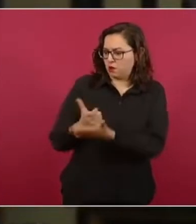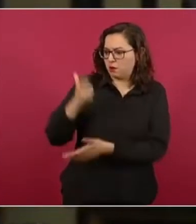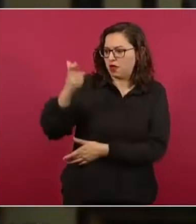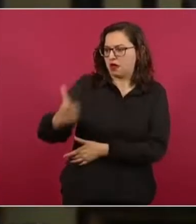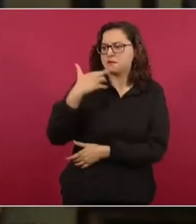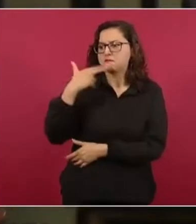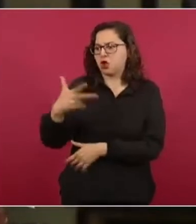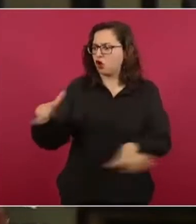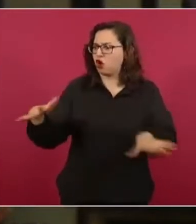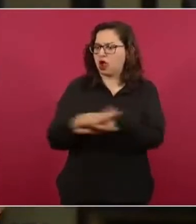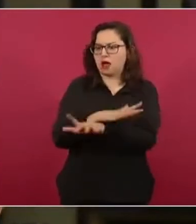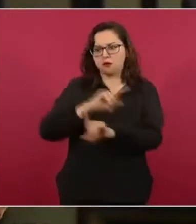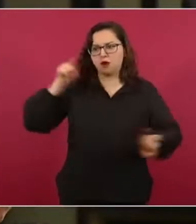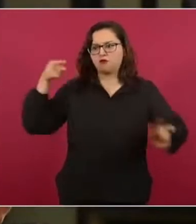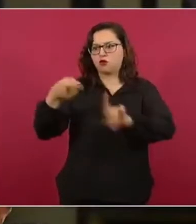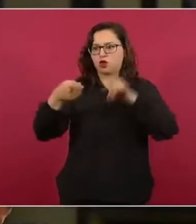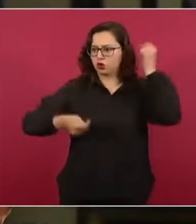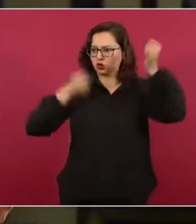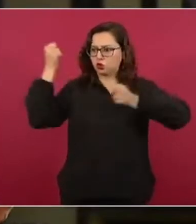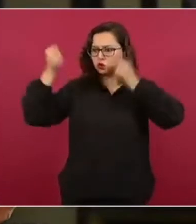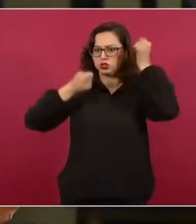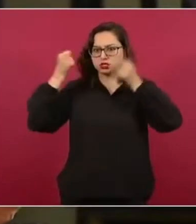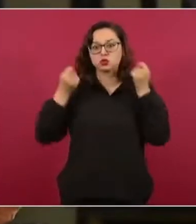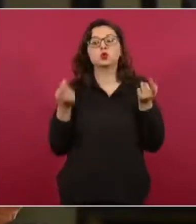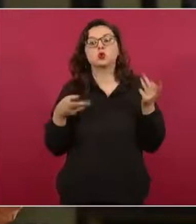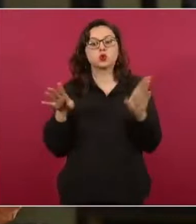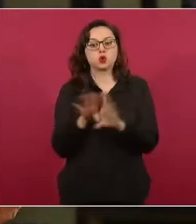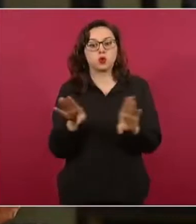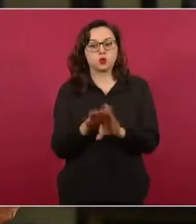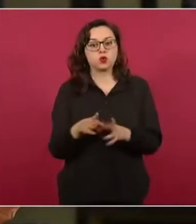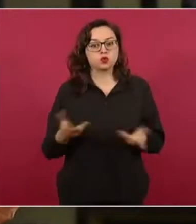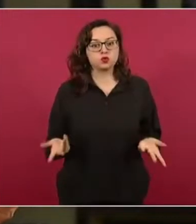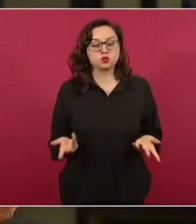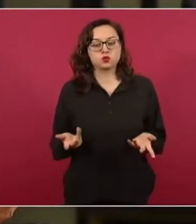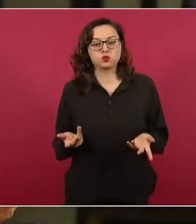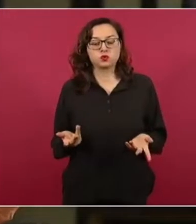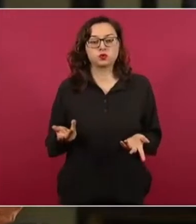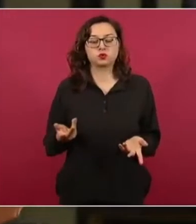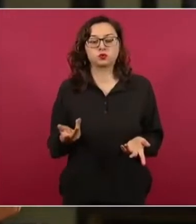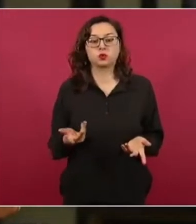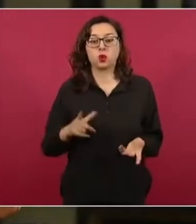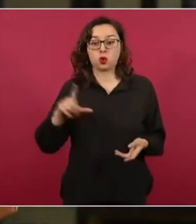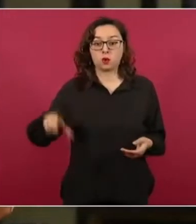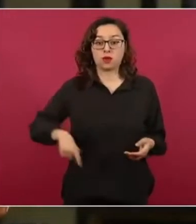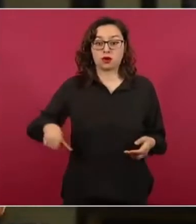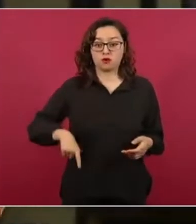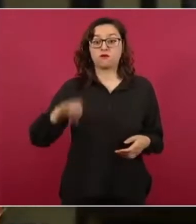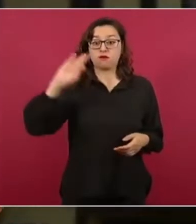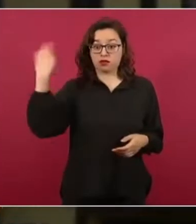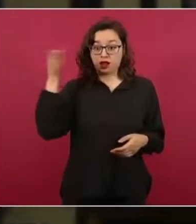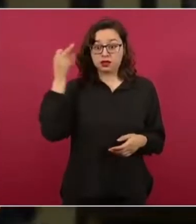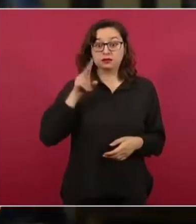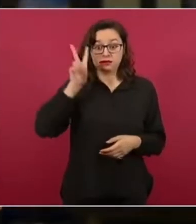esto. ¿Qué respuesta han tenido de los Seris sobre esta propuesta, y si el gobierno federal les daría